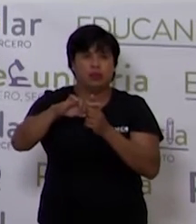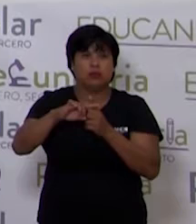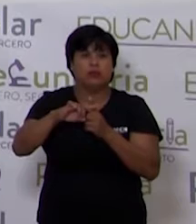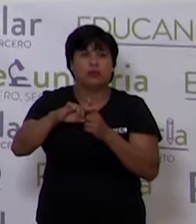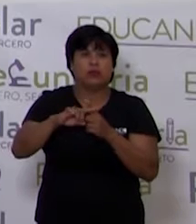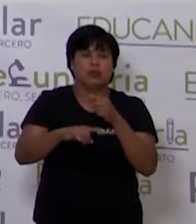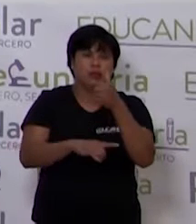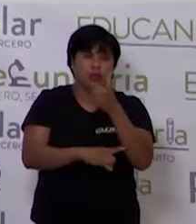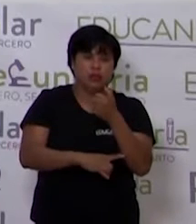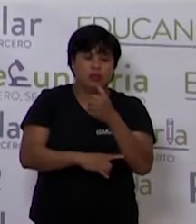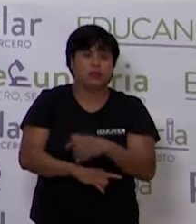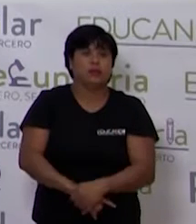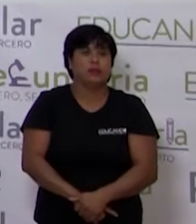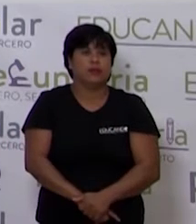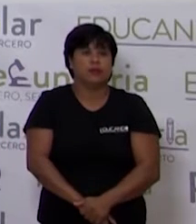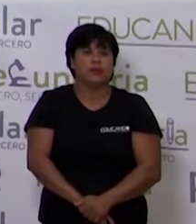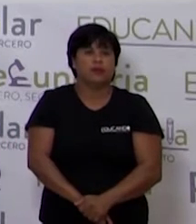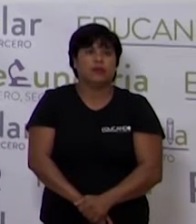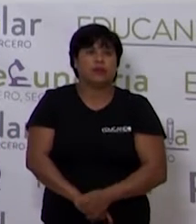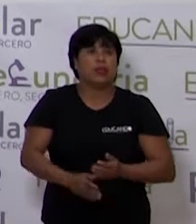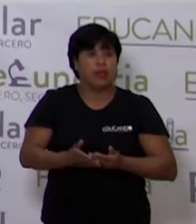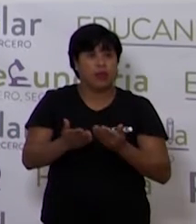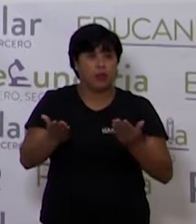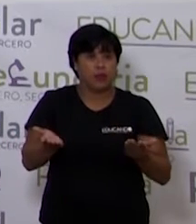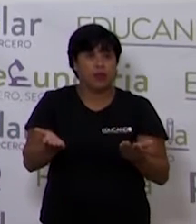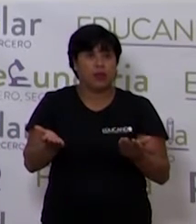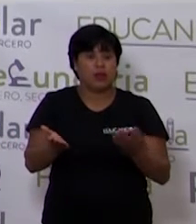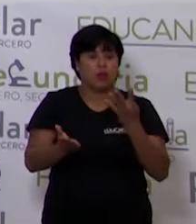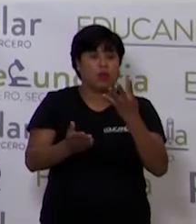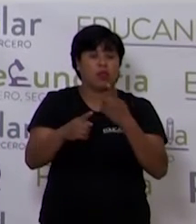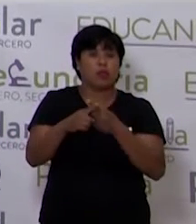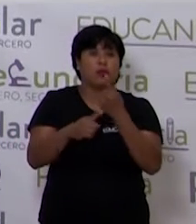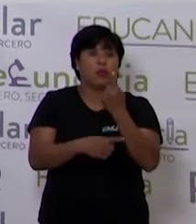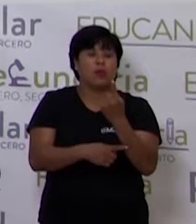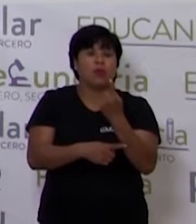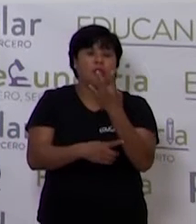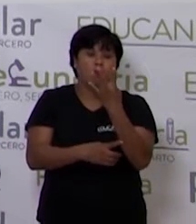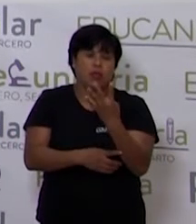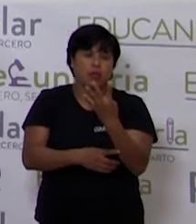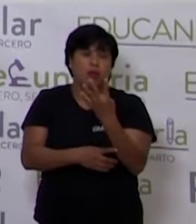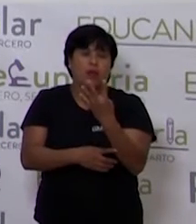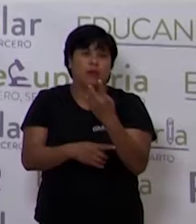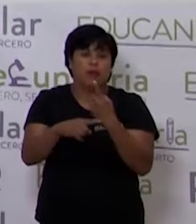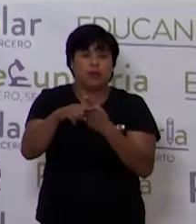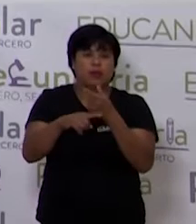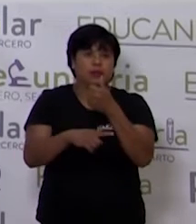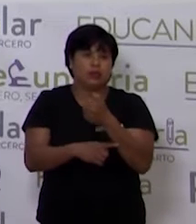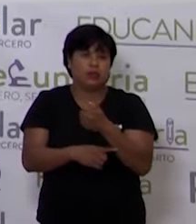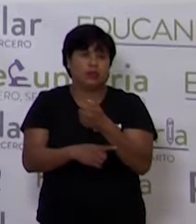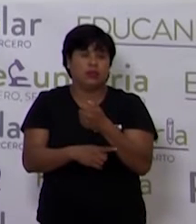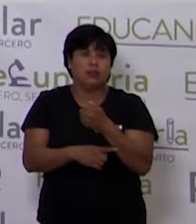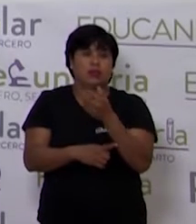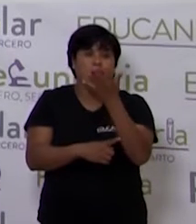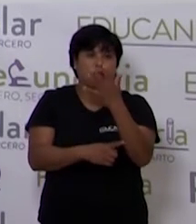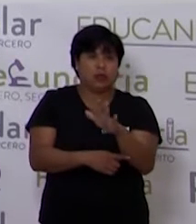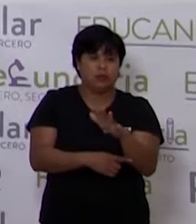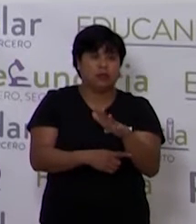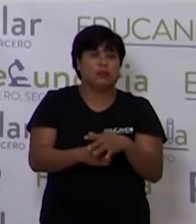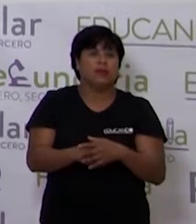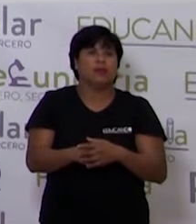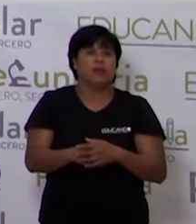Más 6. Y ahora 4 por 1, 4. Más 6,